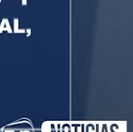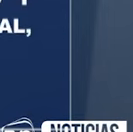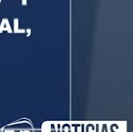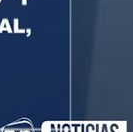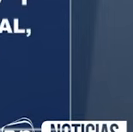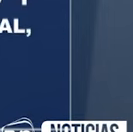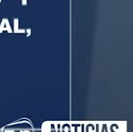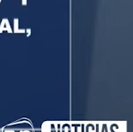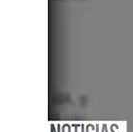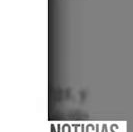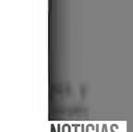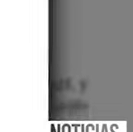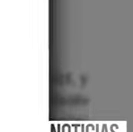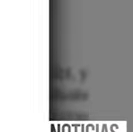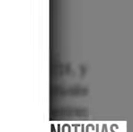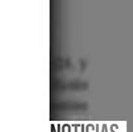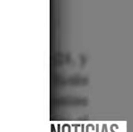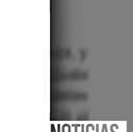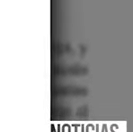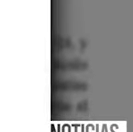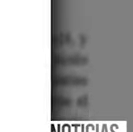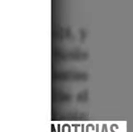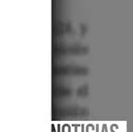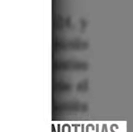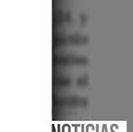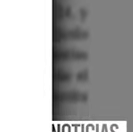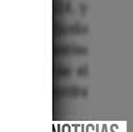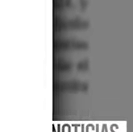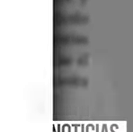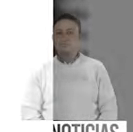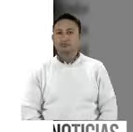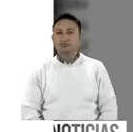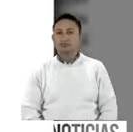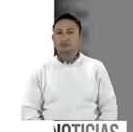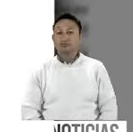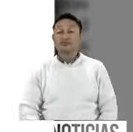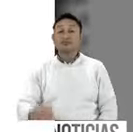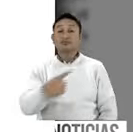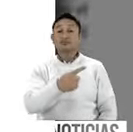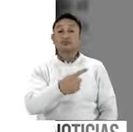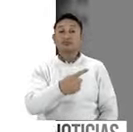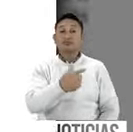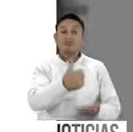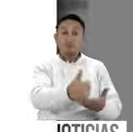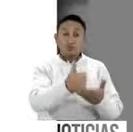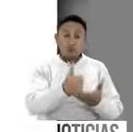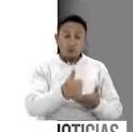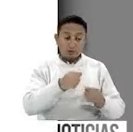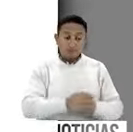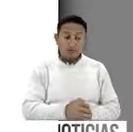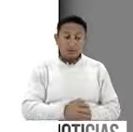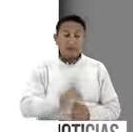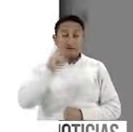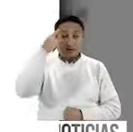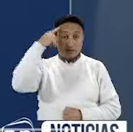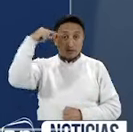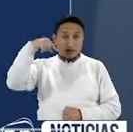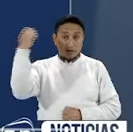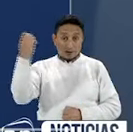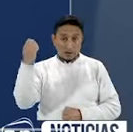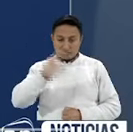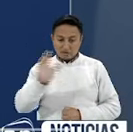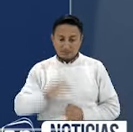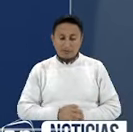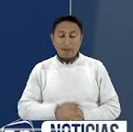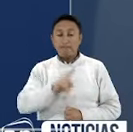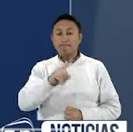criminales. Sobre esto se argumenta la necesidad de optar por medidas estructurales y que no se dependa del estado de excepción. Sobre